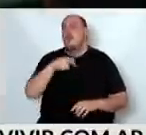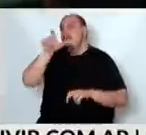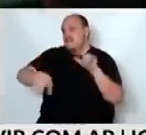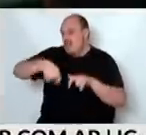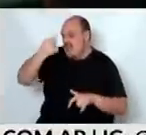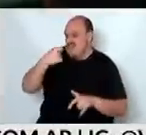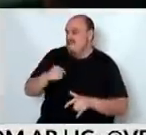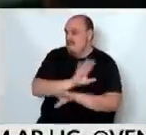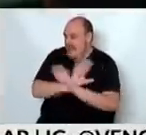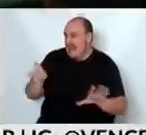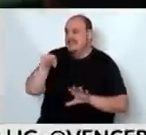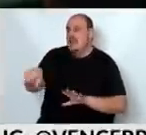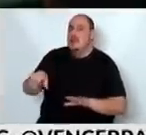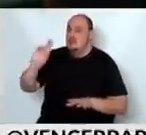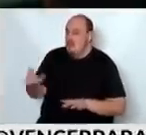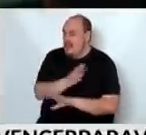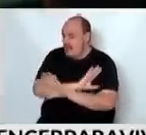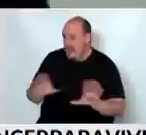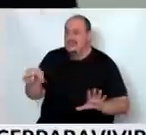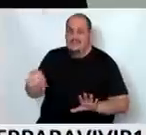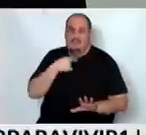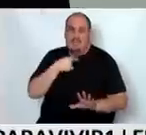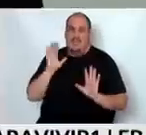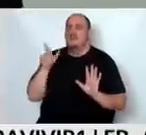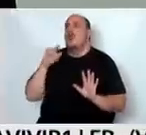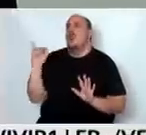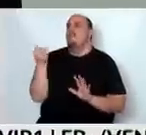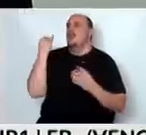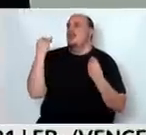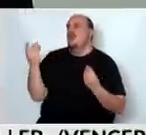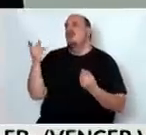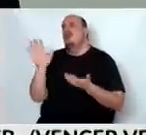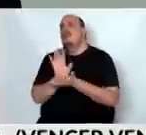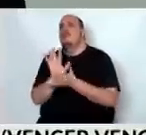muera, ¿entendés? Obvio. Pero bueno, ¿qué es lo mejor? ¿Y quiénes saben y cómo funciona?